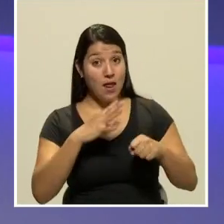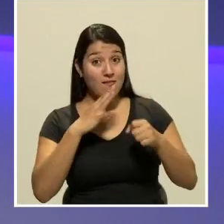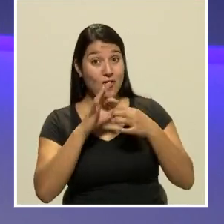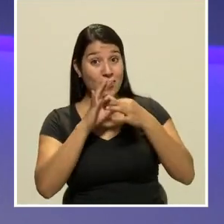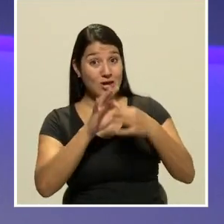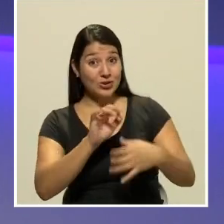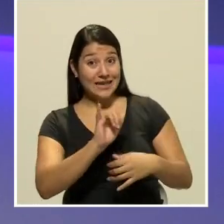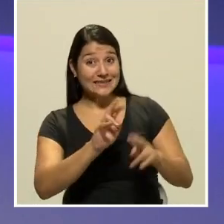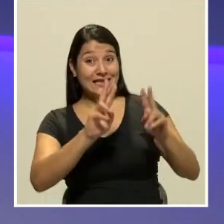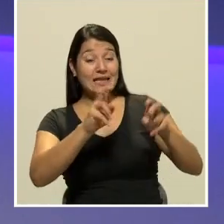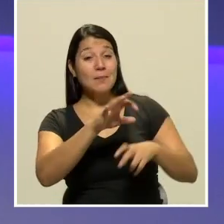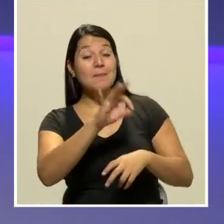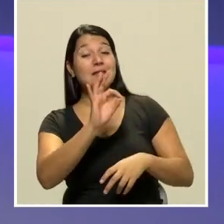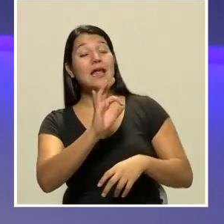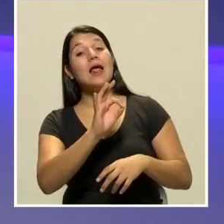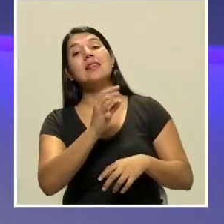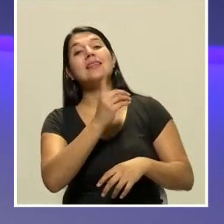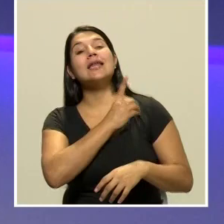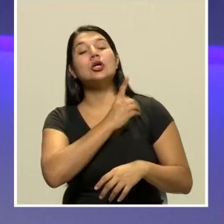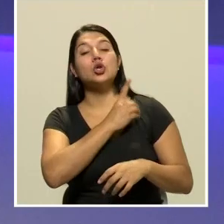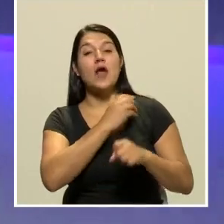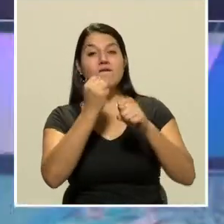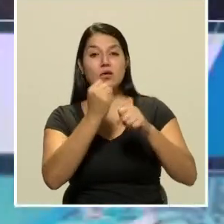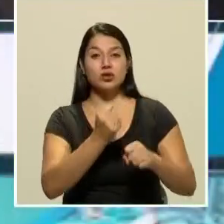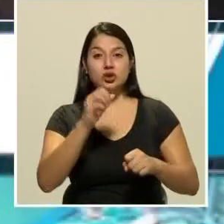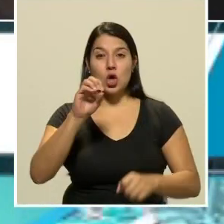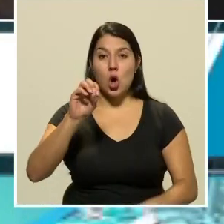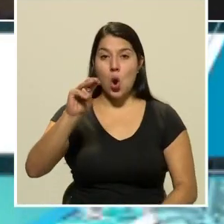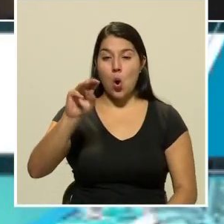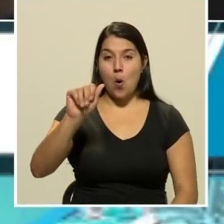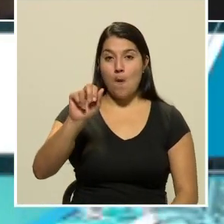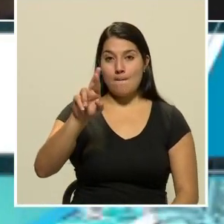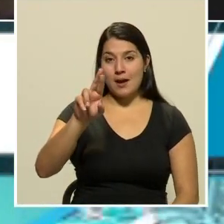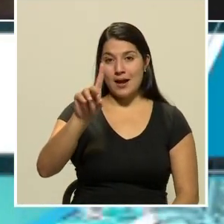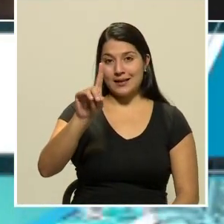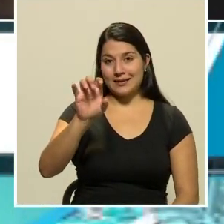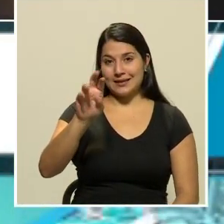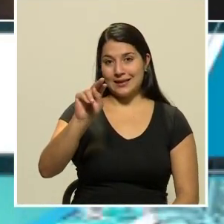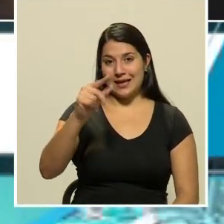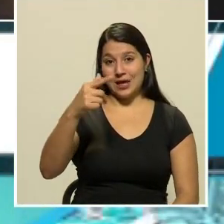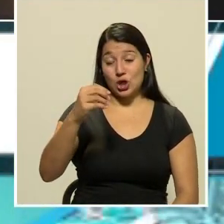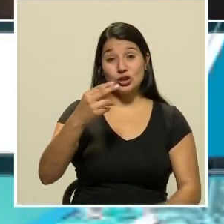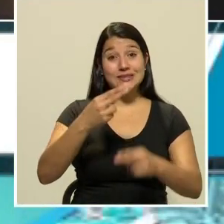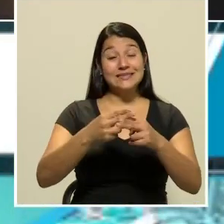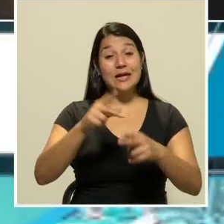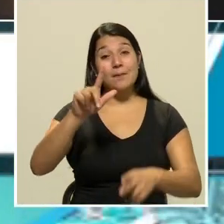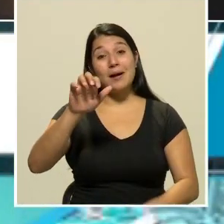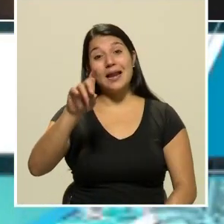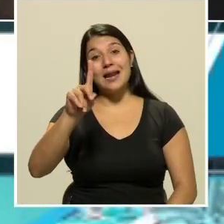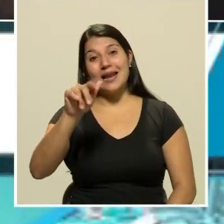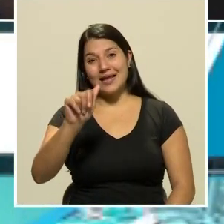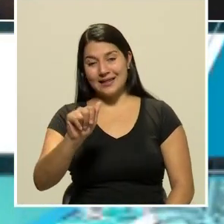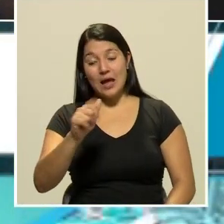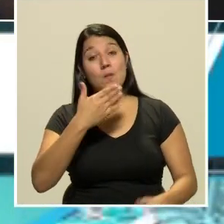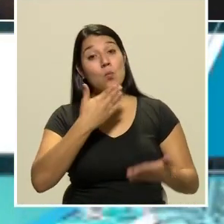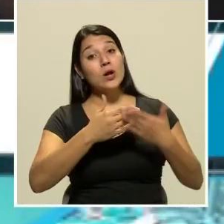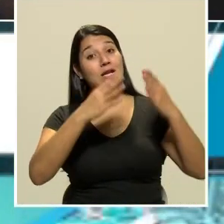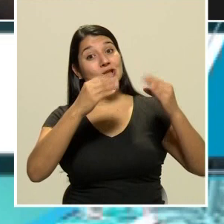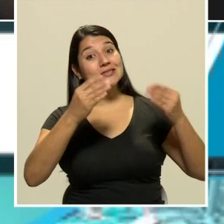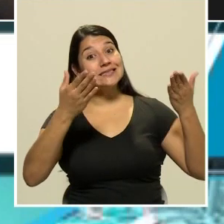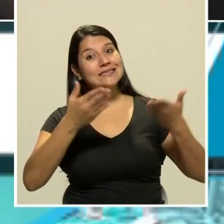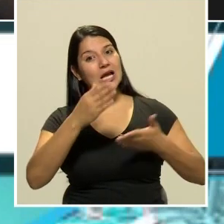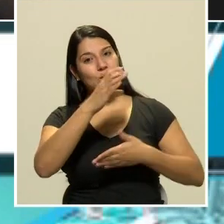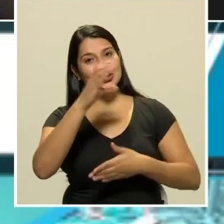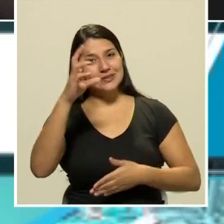la directora de la Fundación Omar Dengo, Leda Muñoz García. Buenas noches, doña Leda, bienvenida al set de Costa Rica